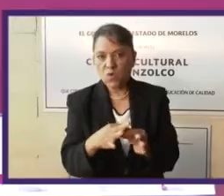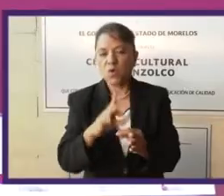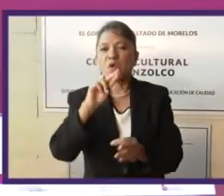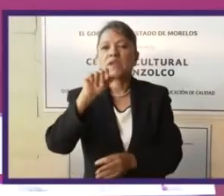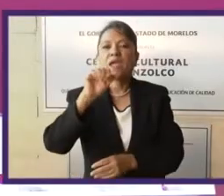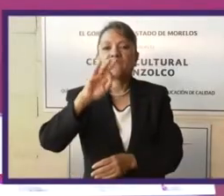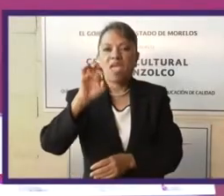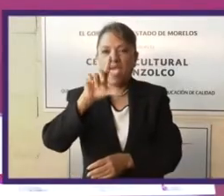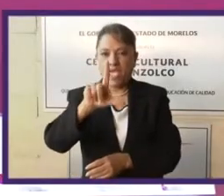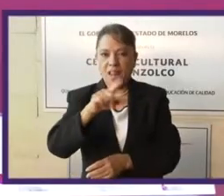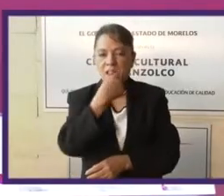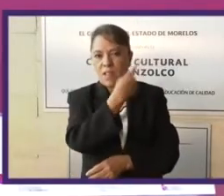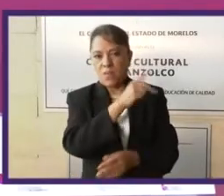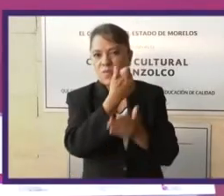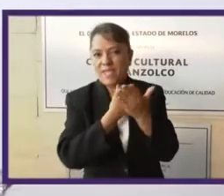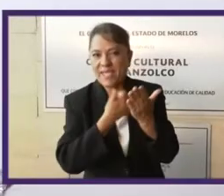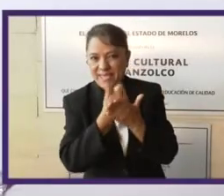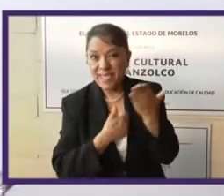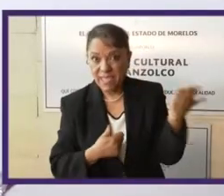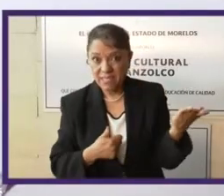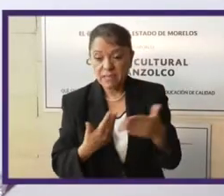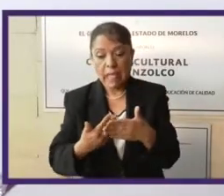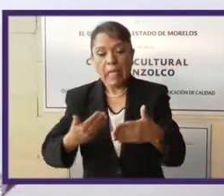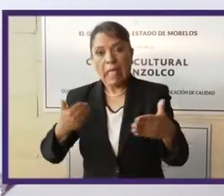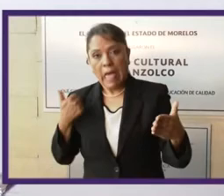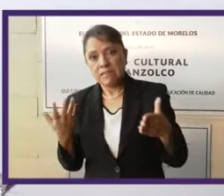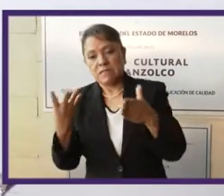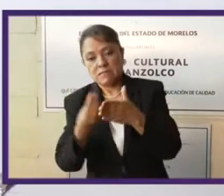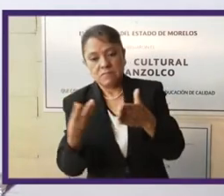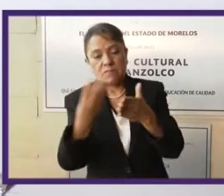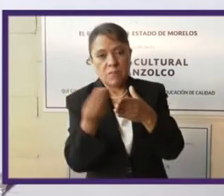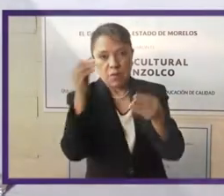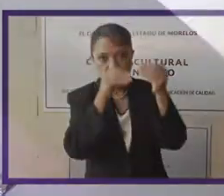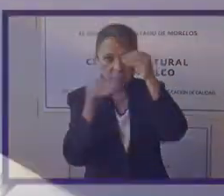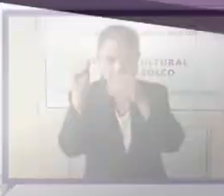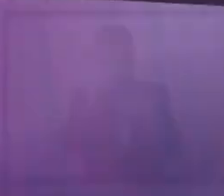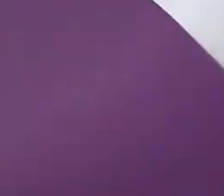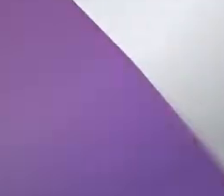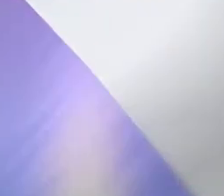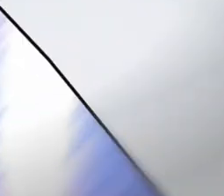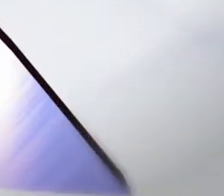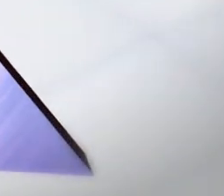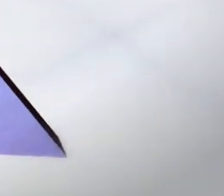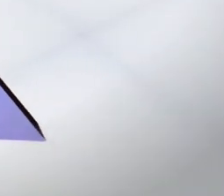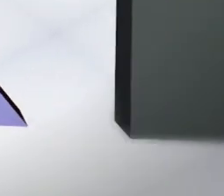una agenda pre construida la agenda del país